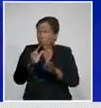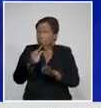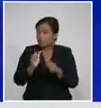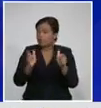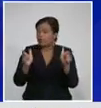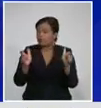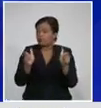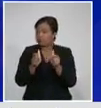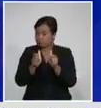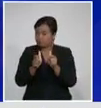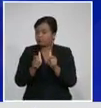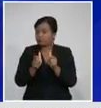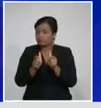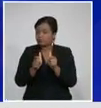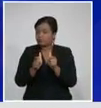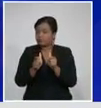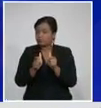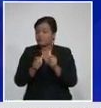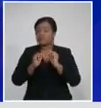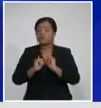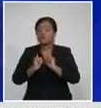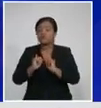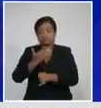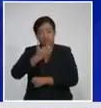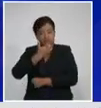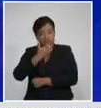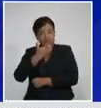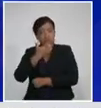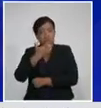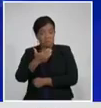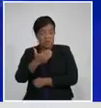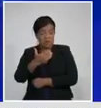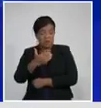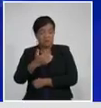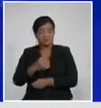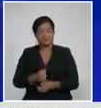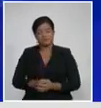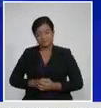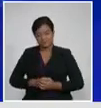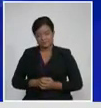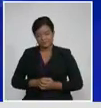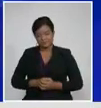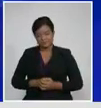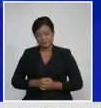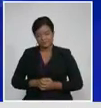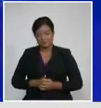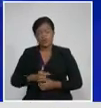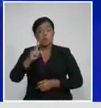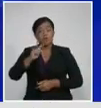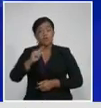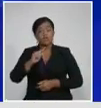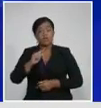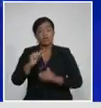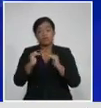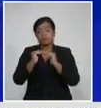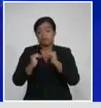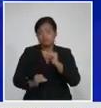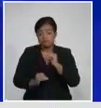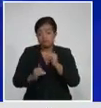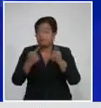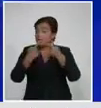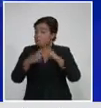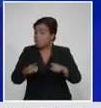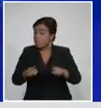las noticias son mejores en relación con la jornada de ayer. Discreta disminución, que no quiere decir que descuidemos las medidas